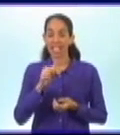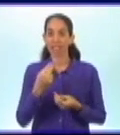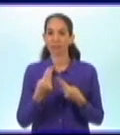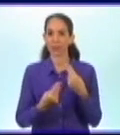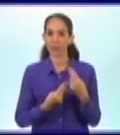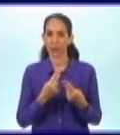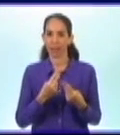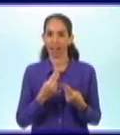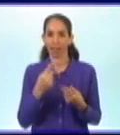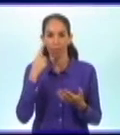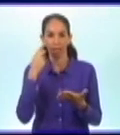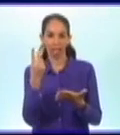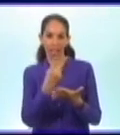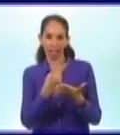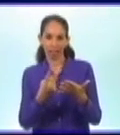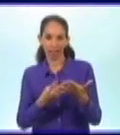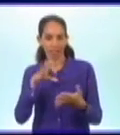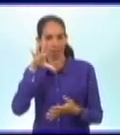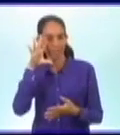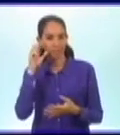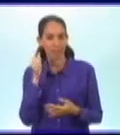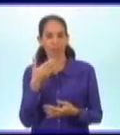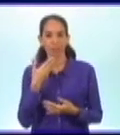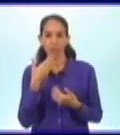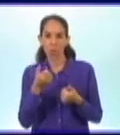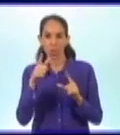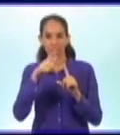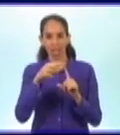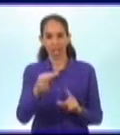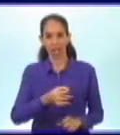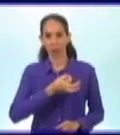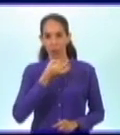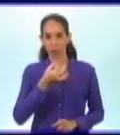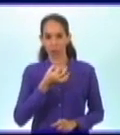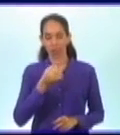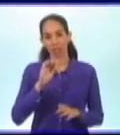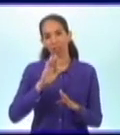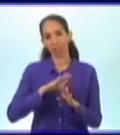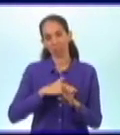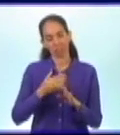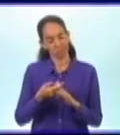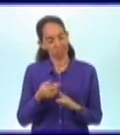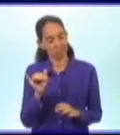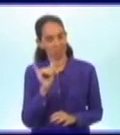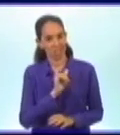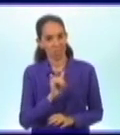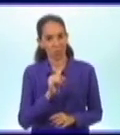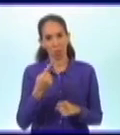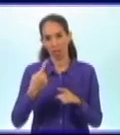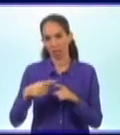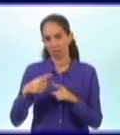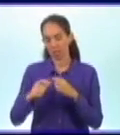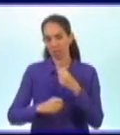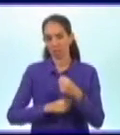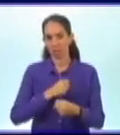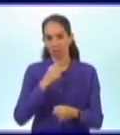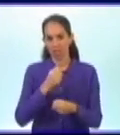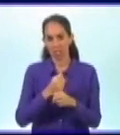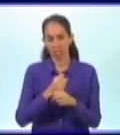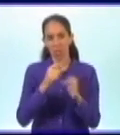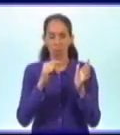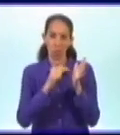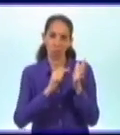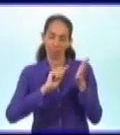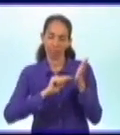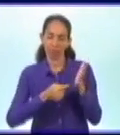la lectura y comprensión de un texto. También nos referiremos a otros signos de puntuación que se emplean en este texto que te vamos